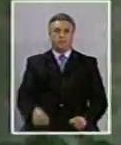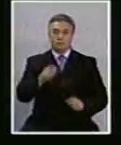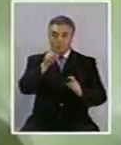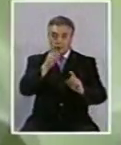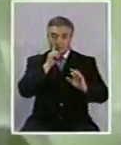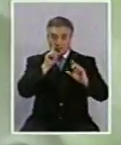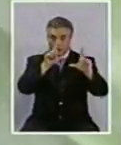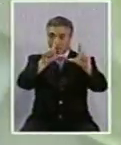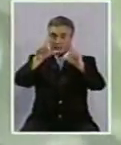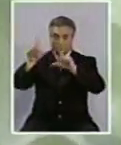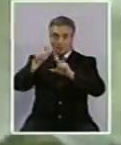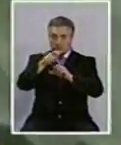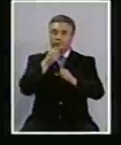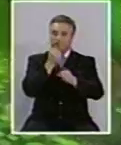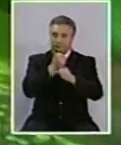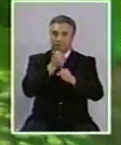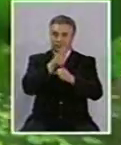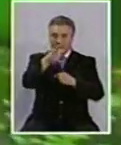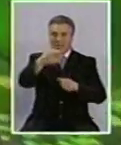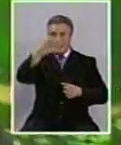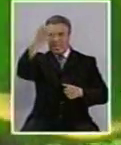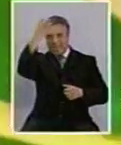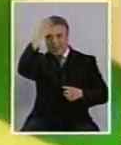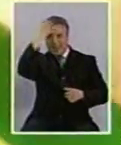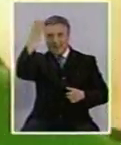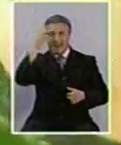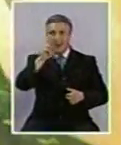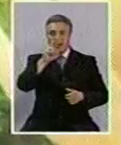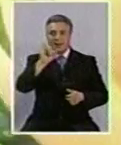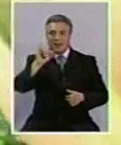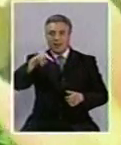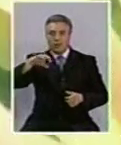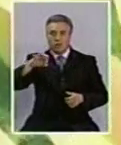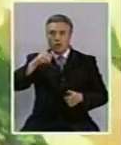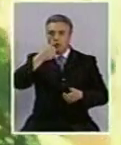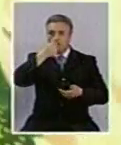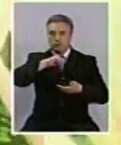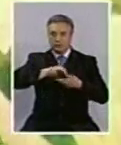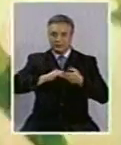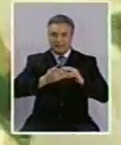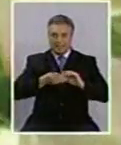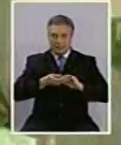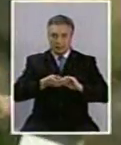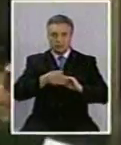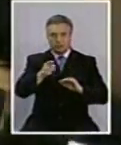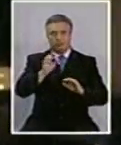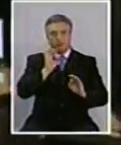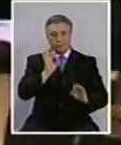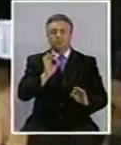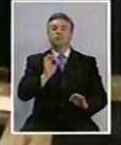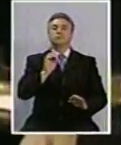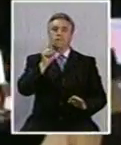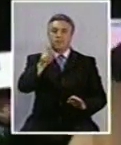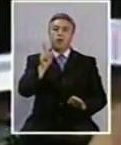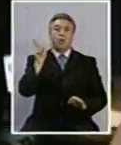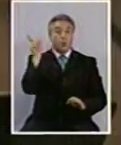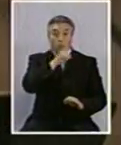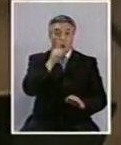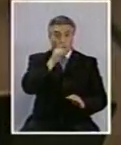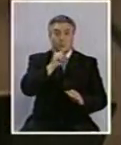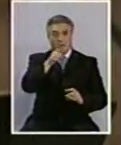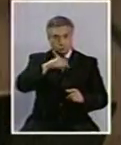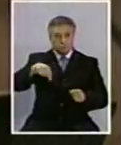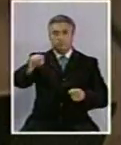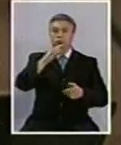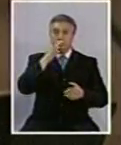Y esta es parte del making of de la película El Reino Secreto, la cinta que una Pitbull y Beyoncé, las voces, la última que según los